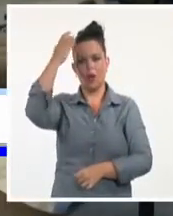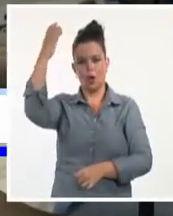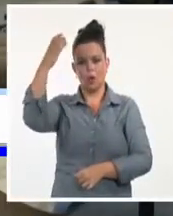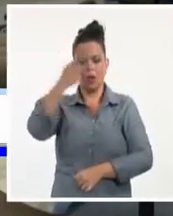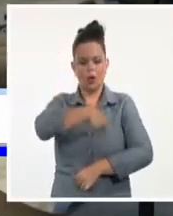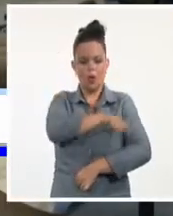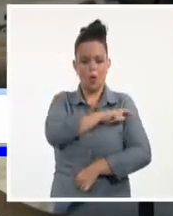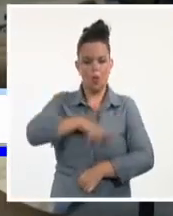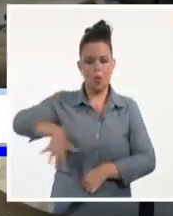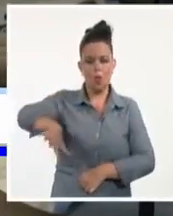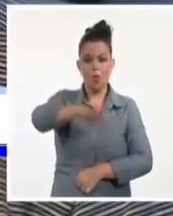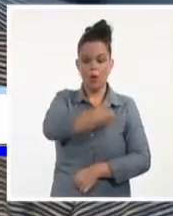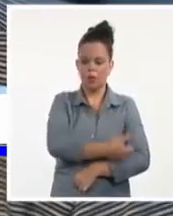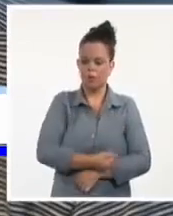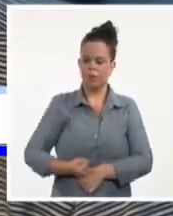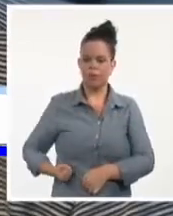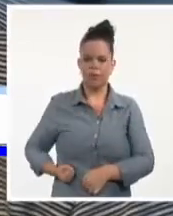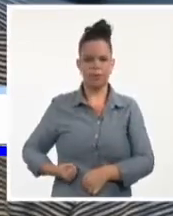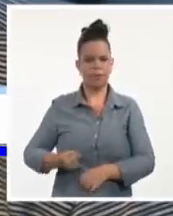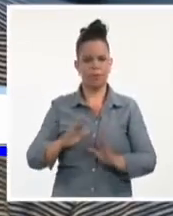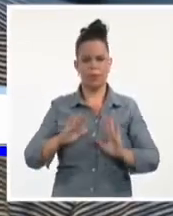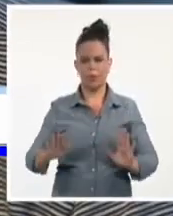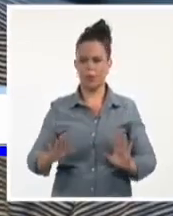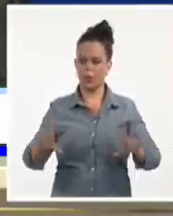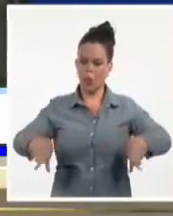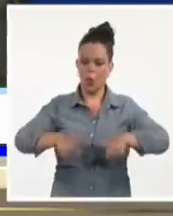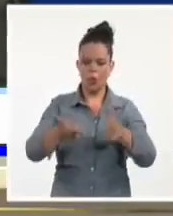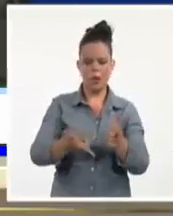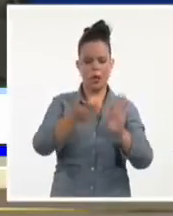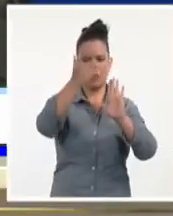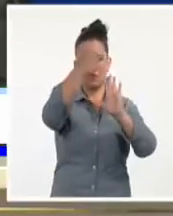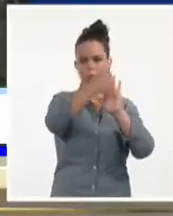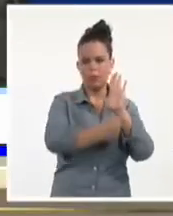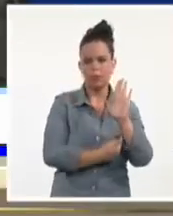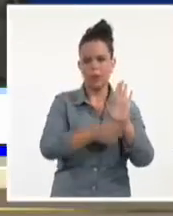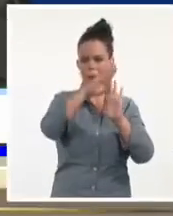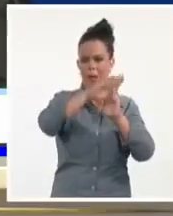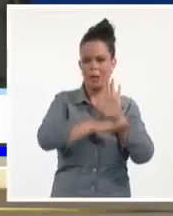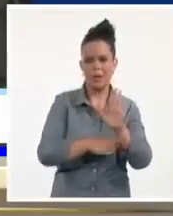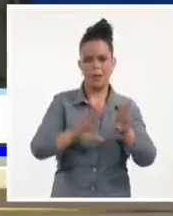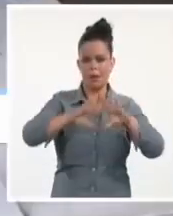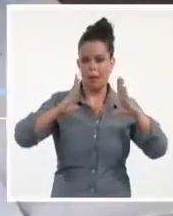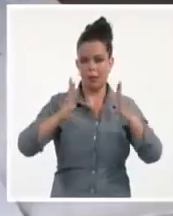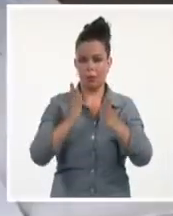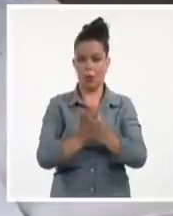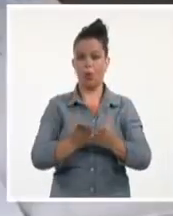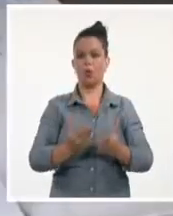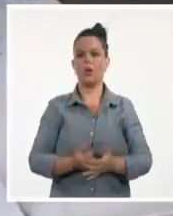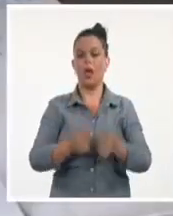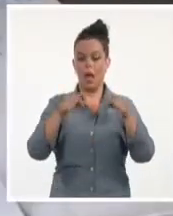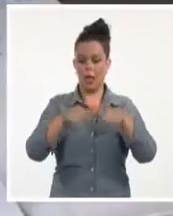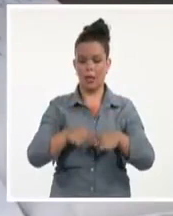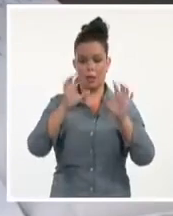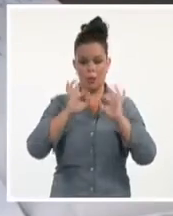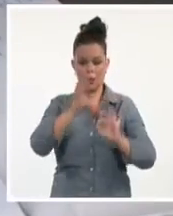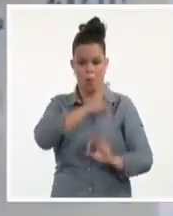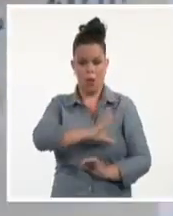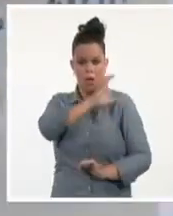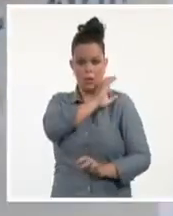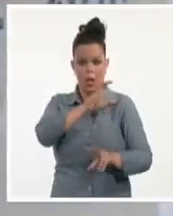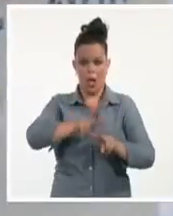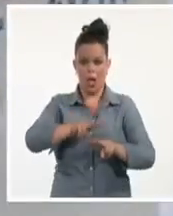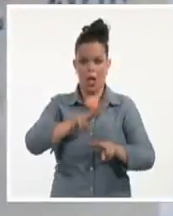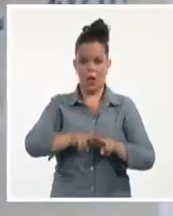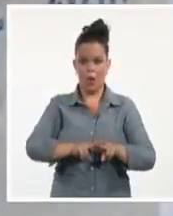a esos esfuerzos se han sumado ayudas de diversas latitudes y desde la cancillería en la habana se asegura que cuba agradece y cuenta con la